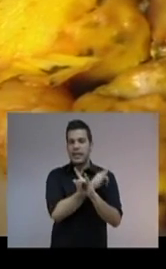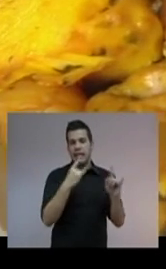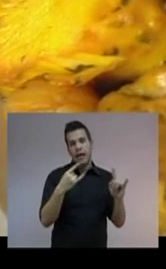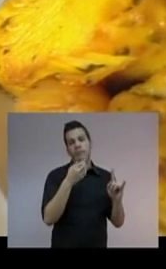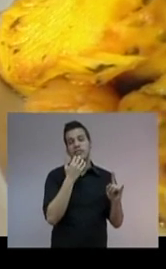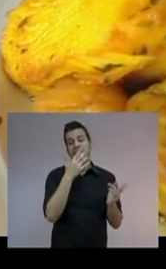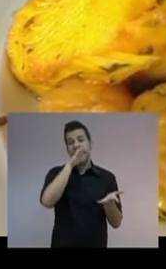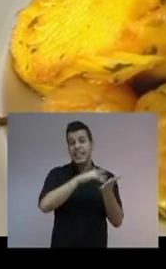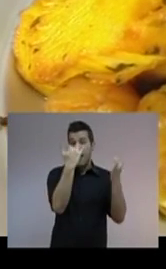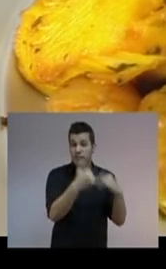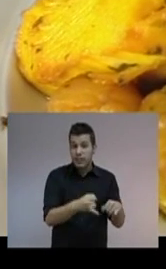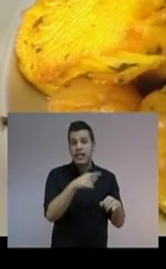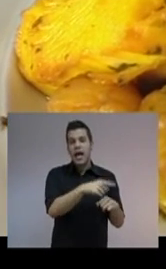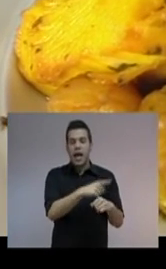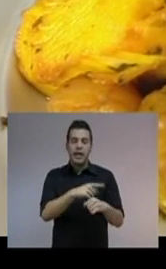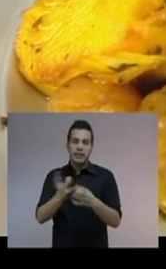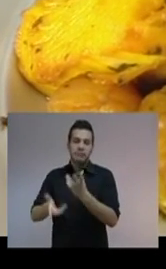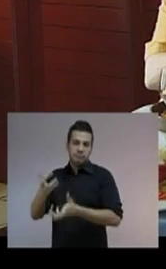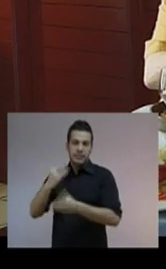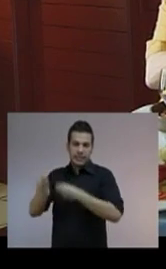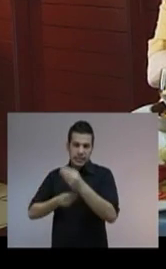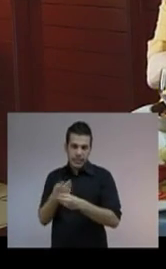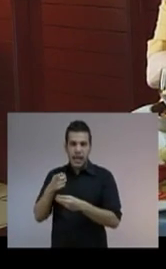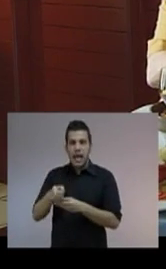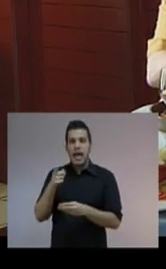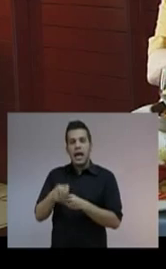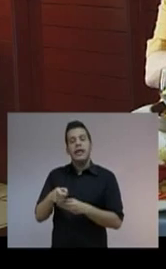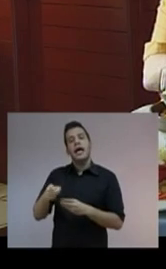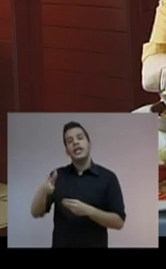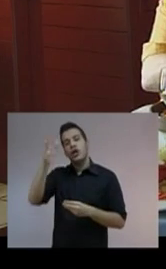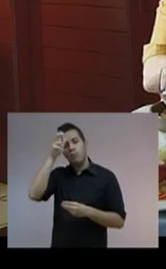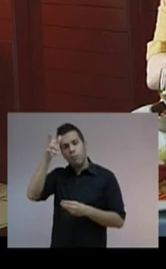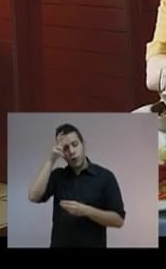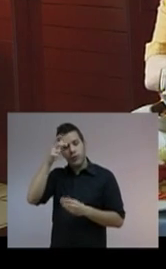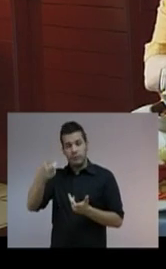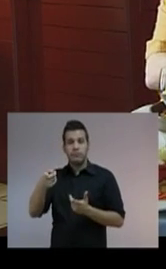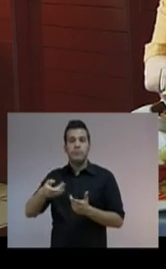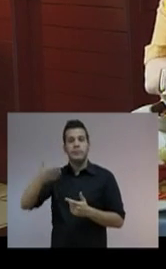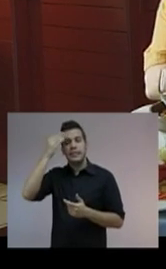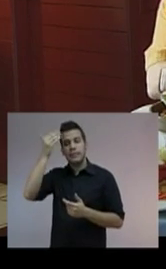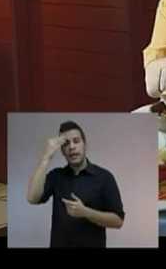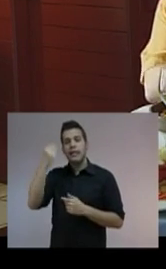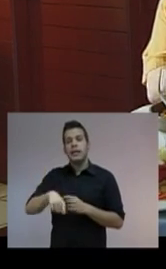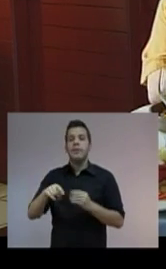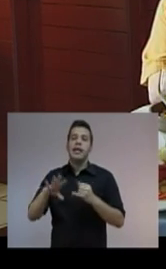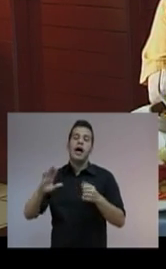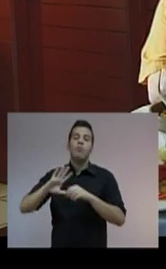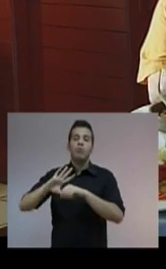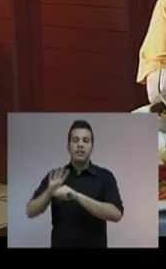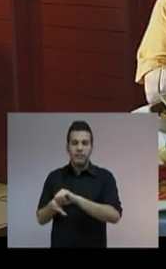días de fiesta, los días festivos. Lleva cordero y pollo. Y la sobrasada, la butifarra, siempre son los ingredientes que se ponen. Esta